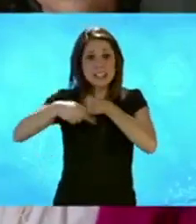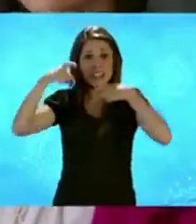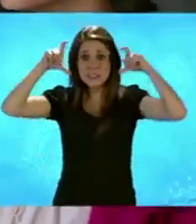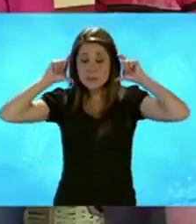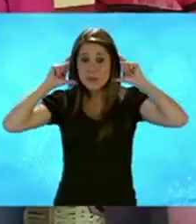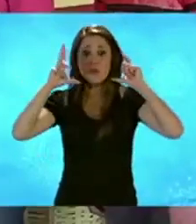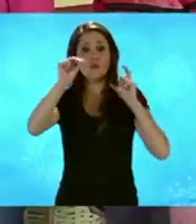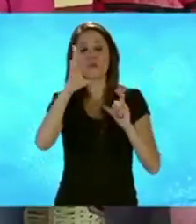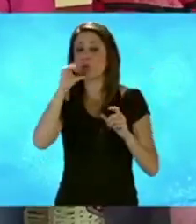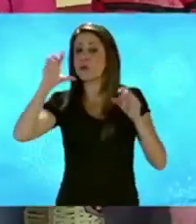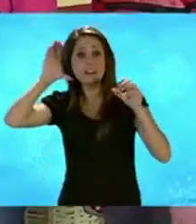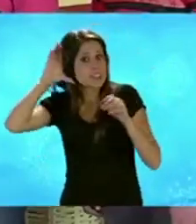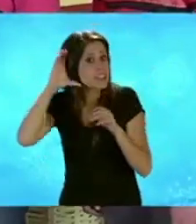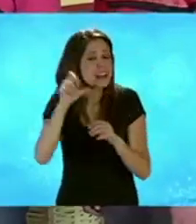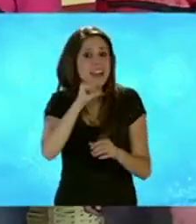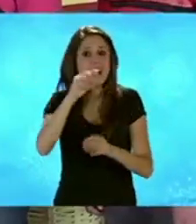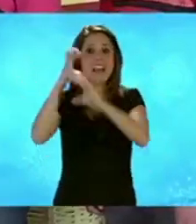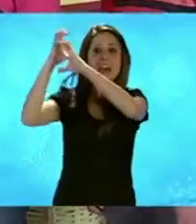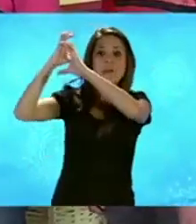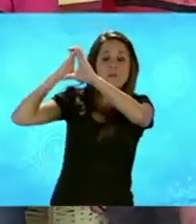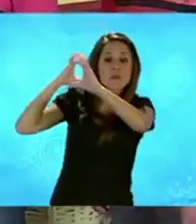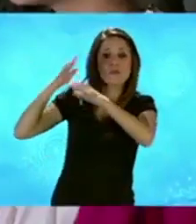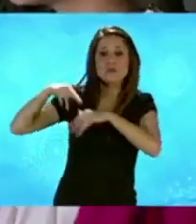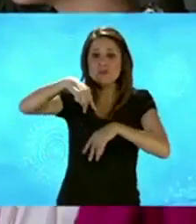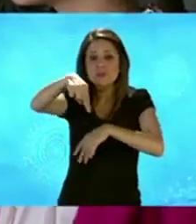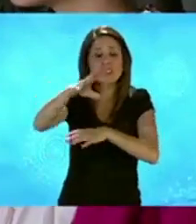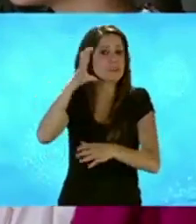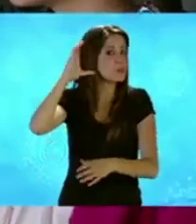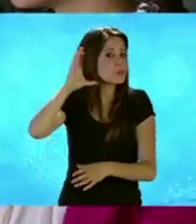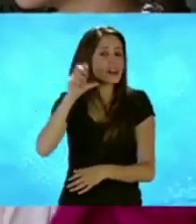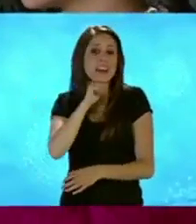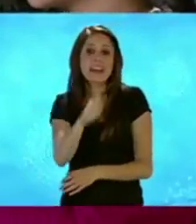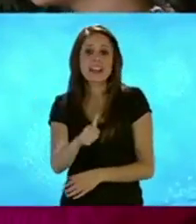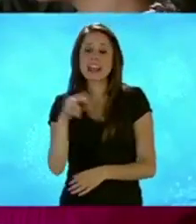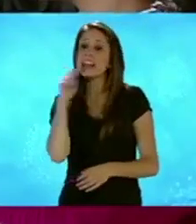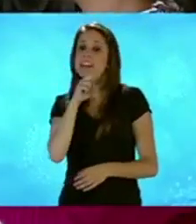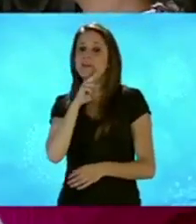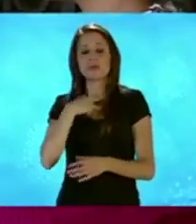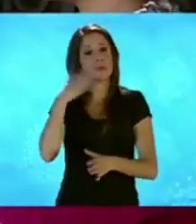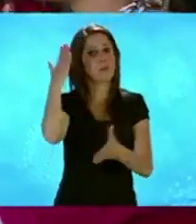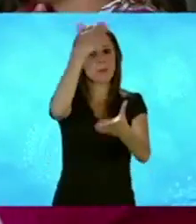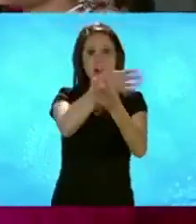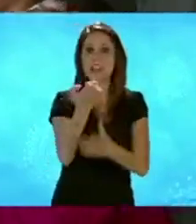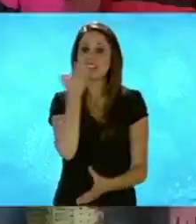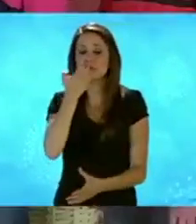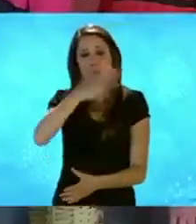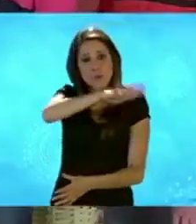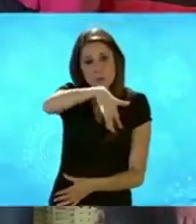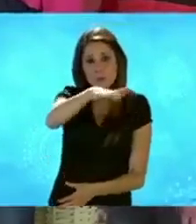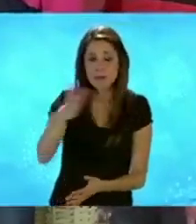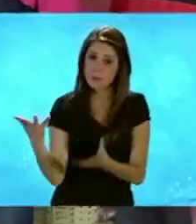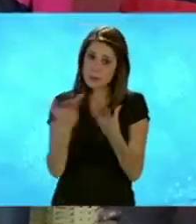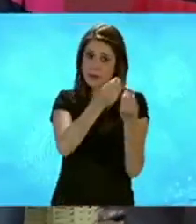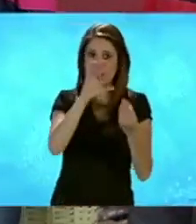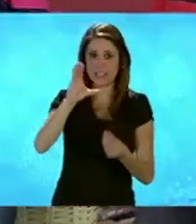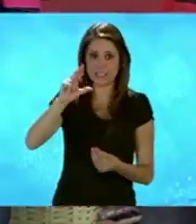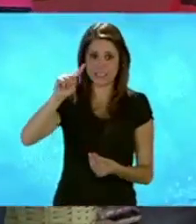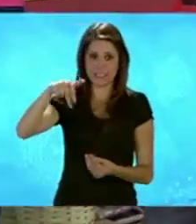los aparatos no puede escuchar ni siquiera un camión en medio de la calle. Pronto, hay que ir a la escuela a buscarla. Ven, Cristina.